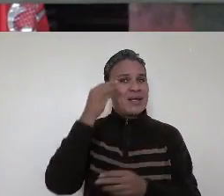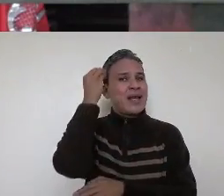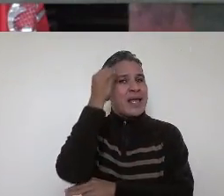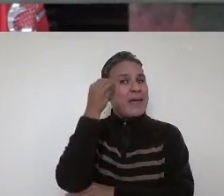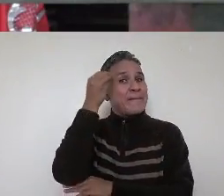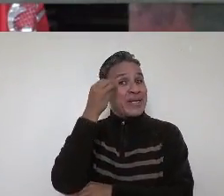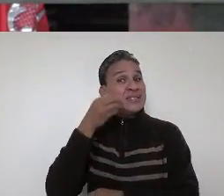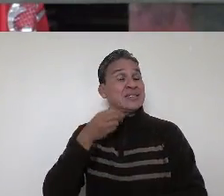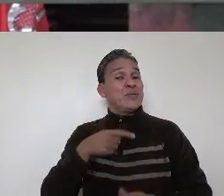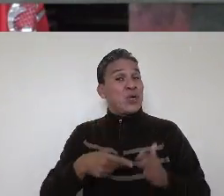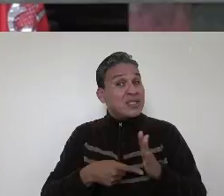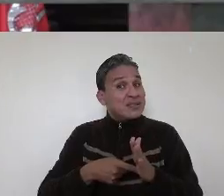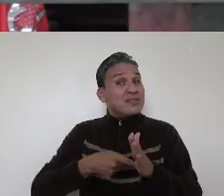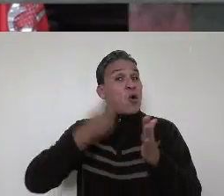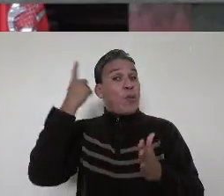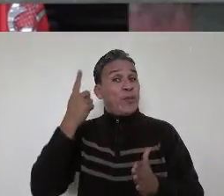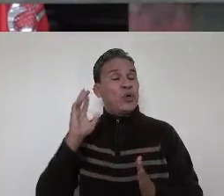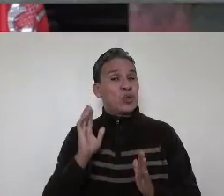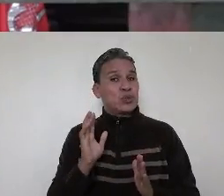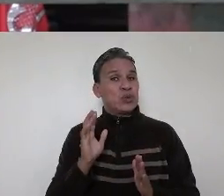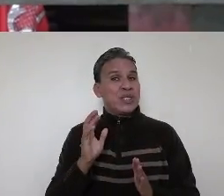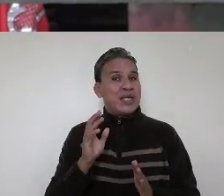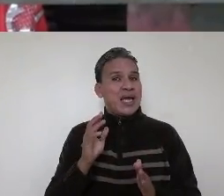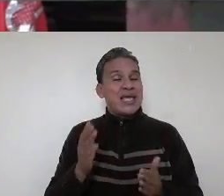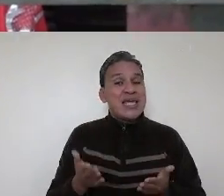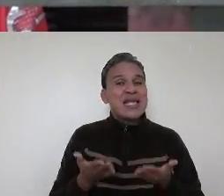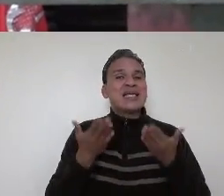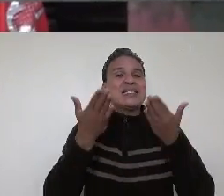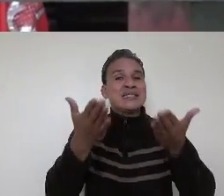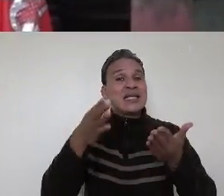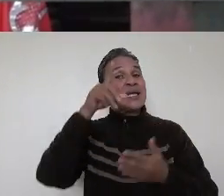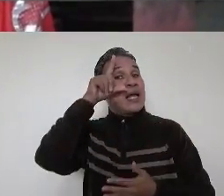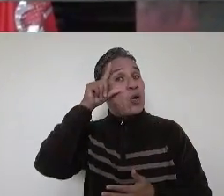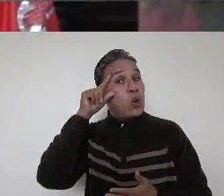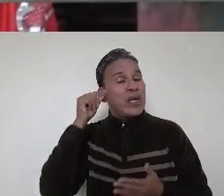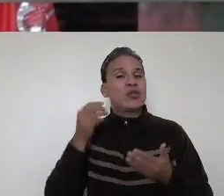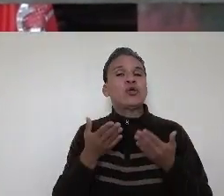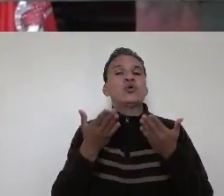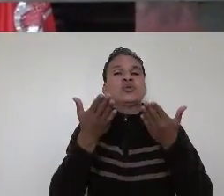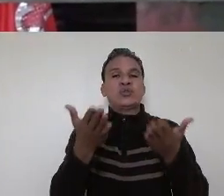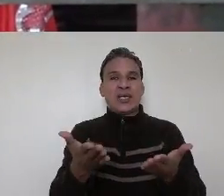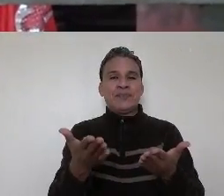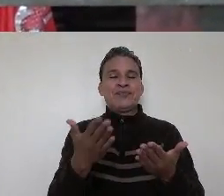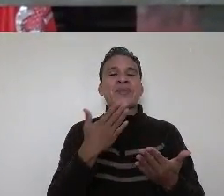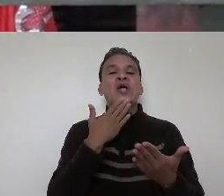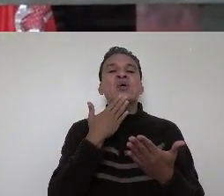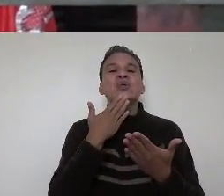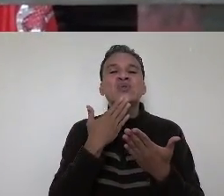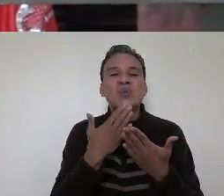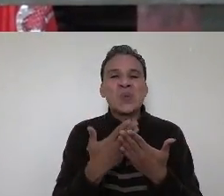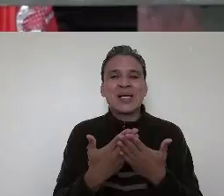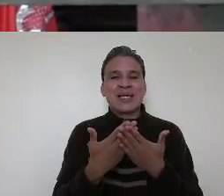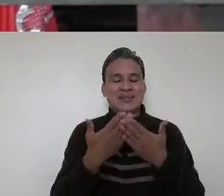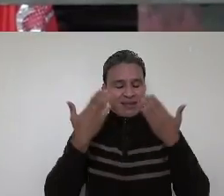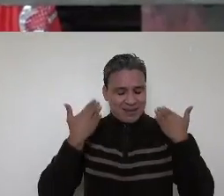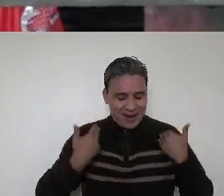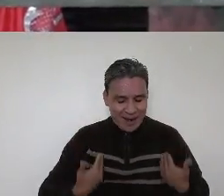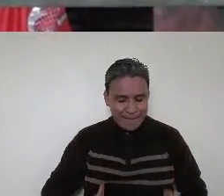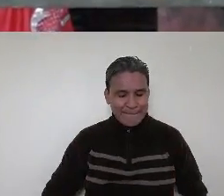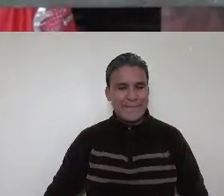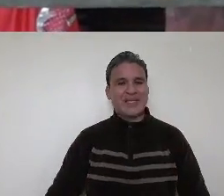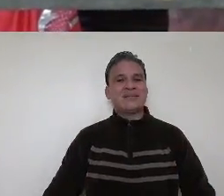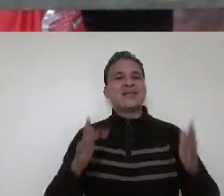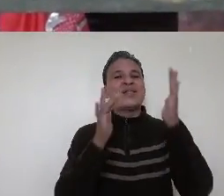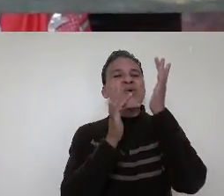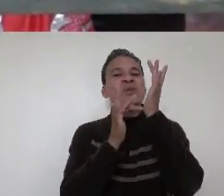oportunidad y en este regalo que Dios nos da. Su gracia, el vestido de Cristo, revestidos